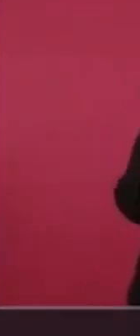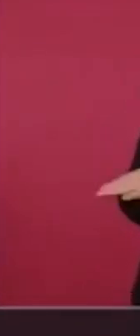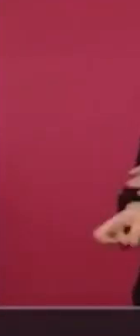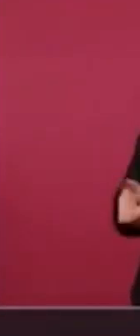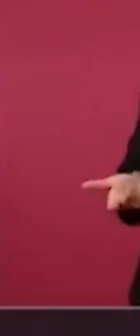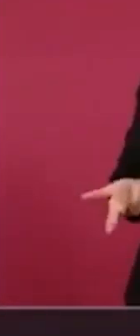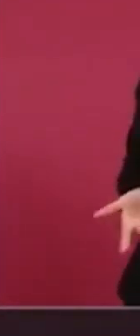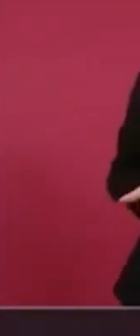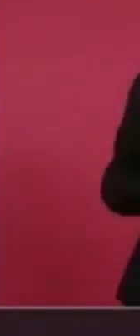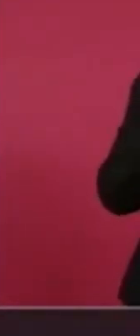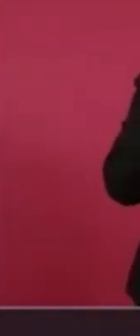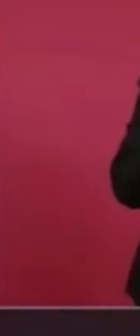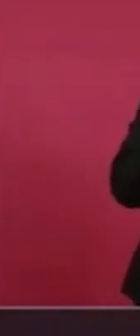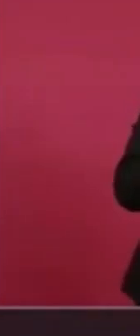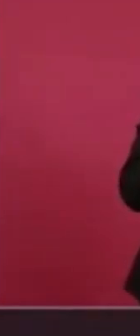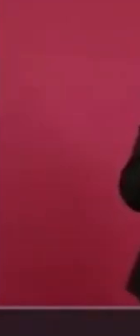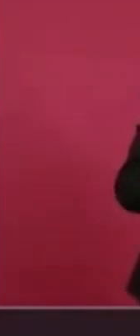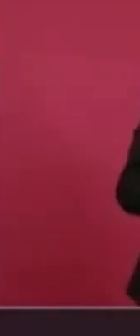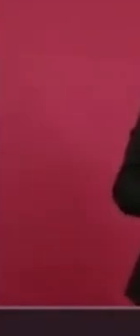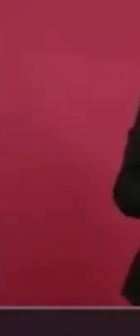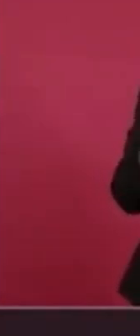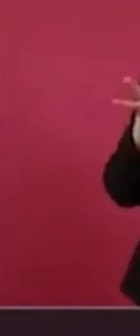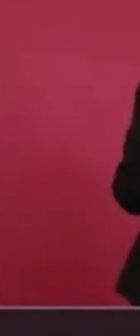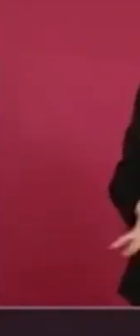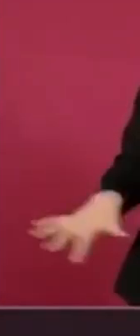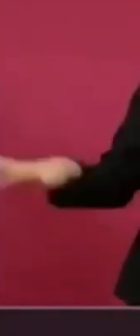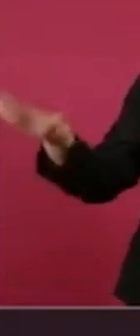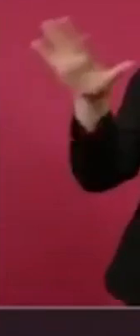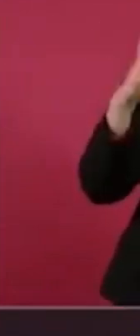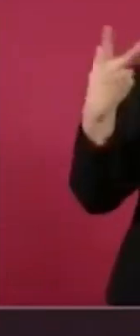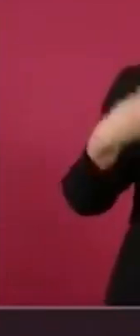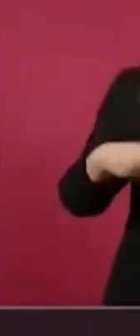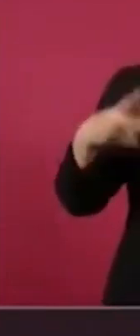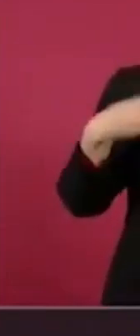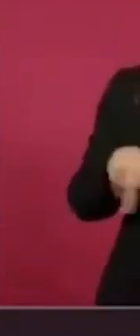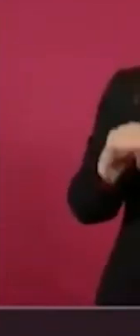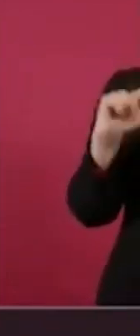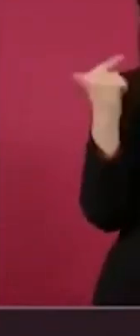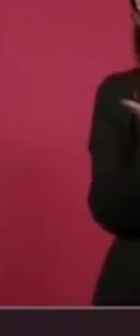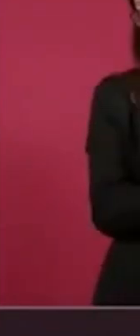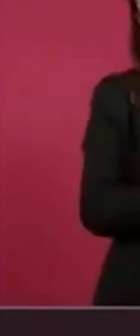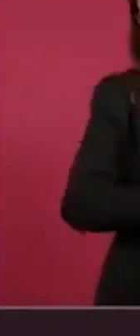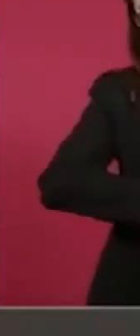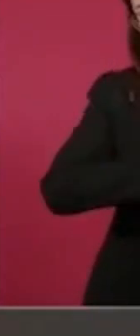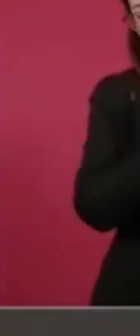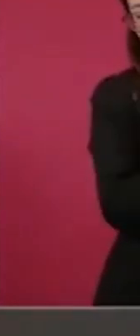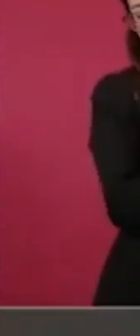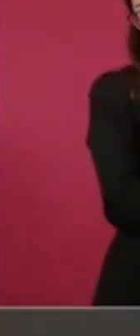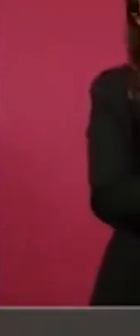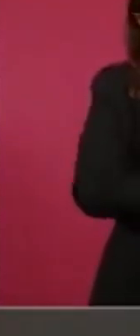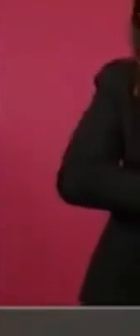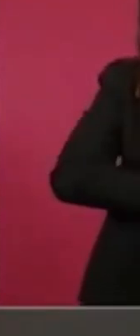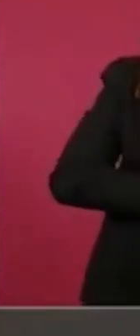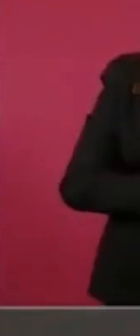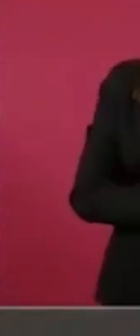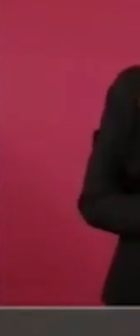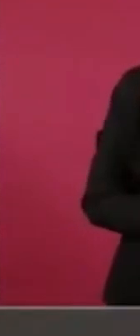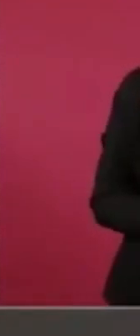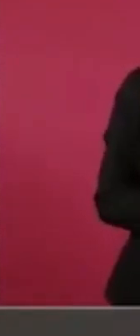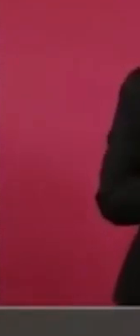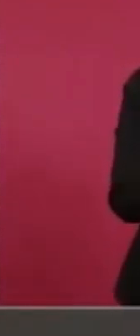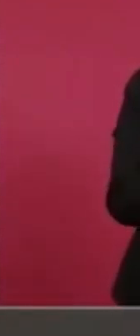El uso de la fuerza, ya decíamos, lo de Teherán, que le recomendaba a Napoleón que no